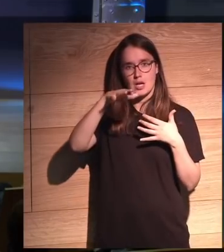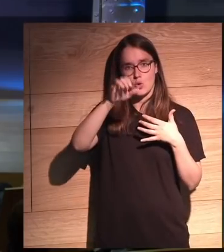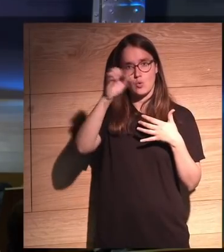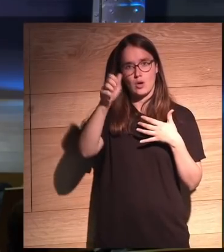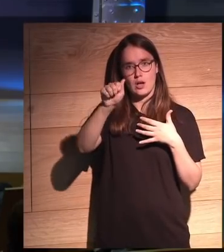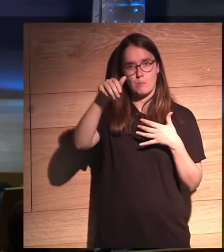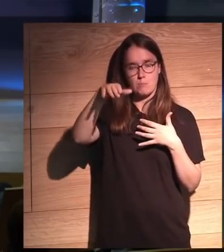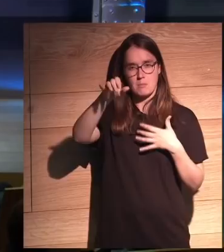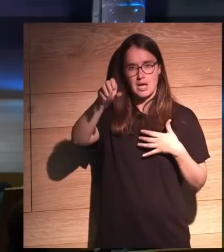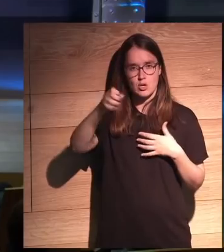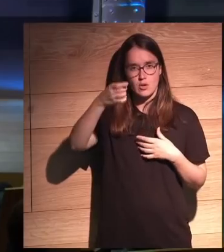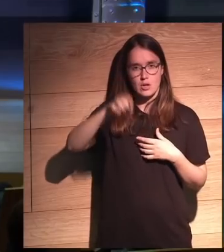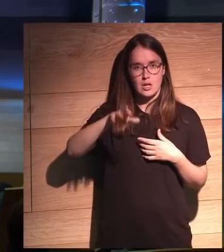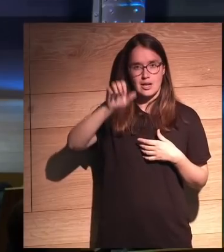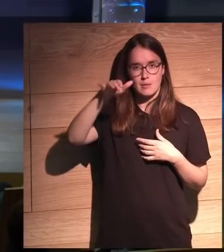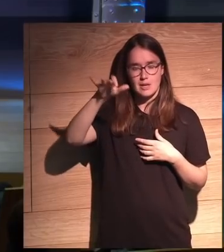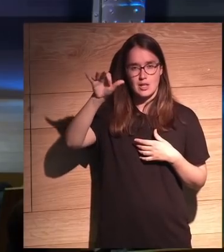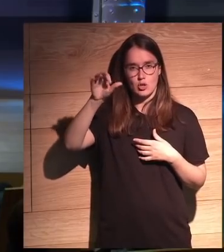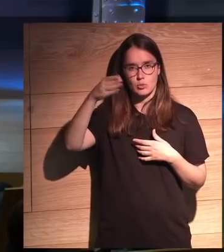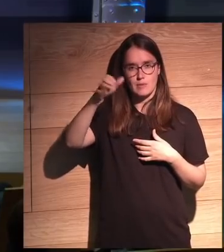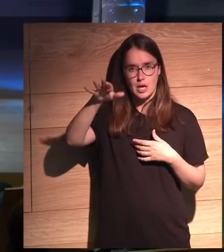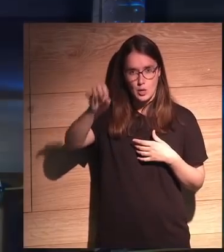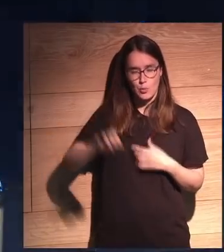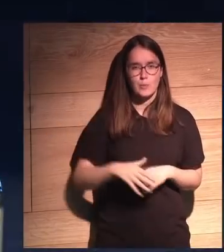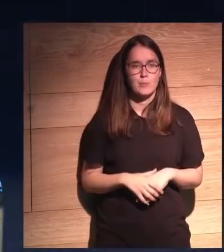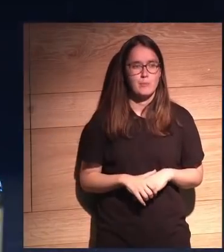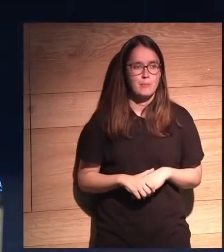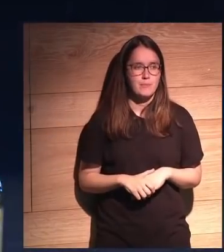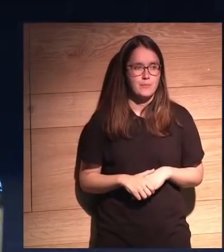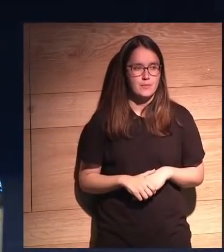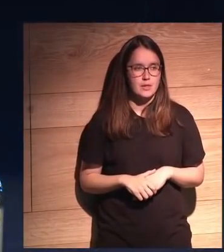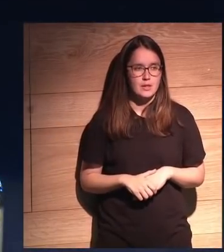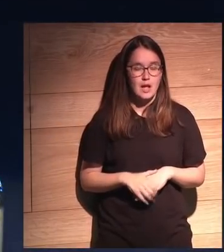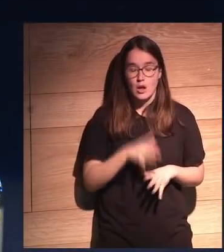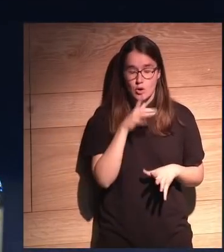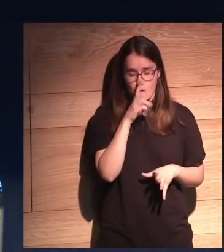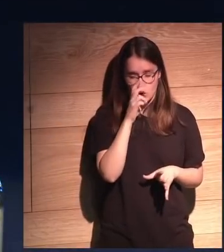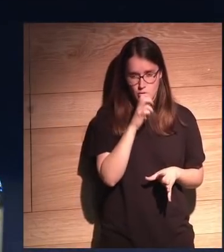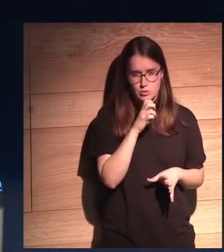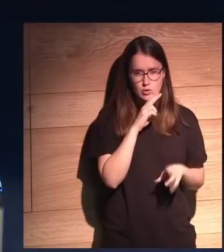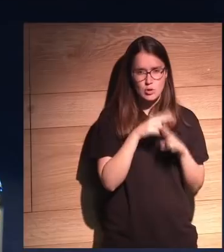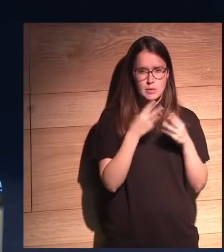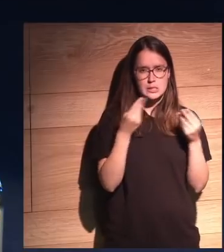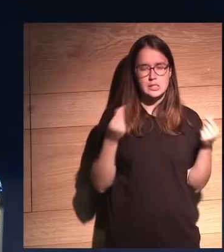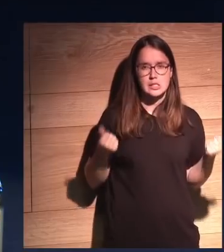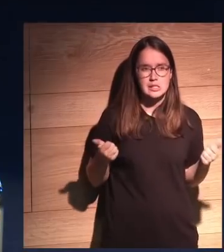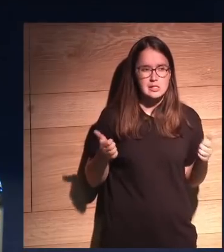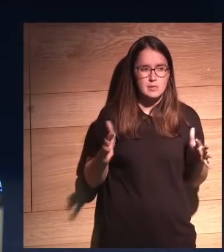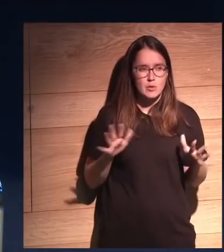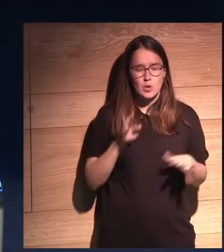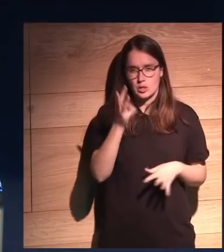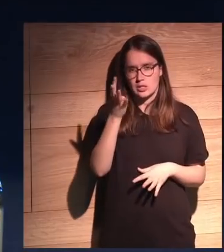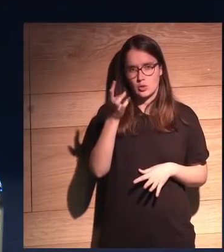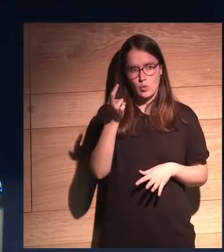Mayo, estaba Remedios Varo, se me han ido ahora los nombres de otras, pero bueno, hay 3